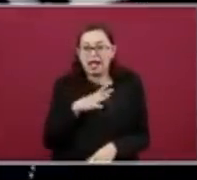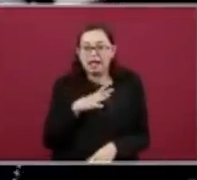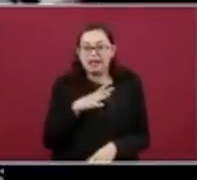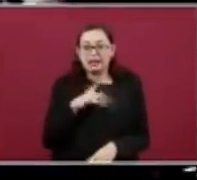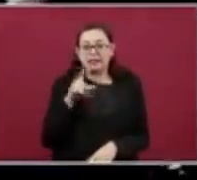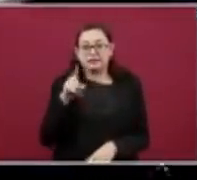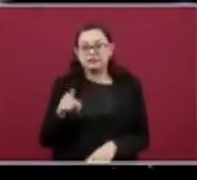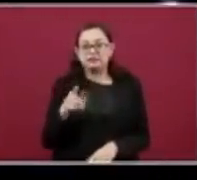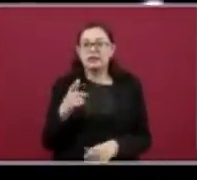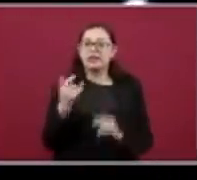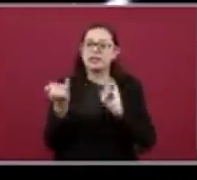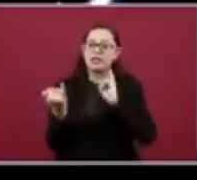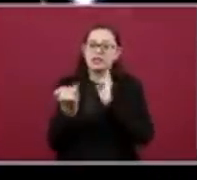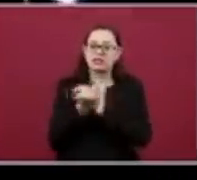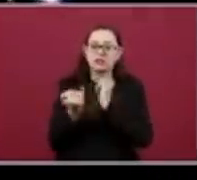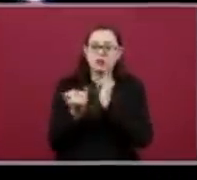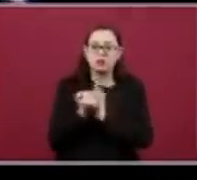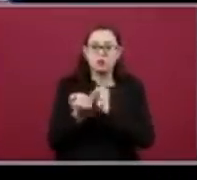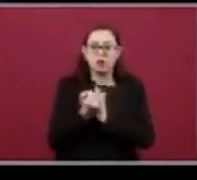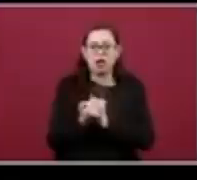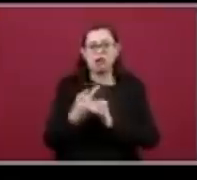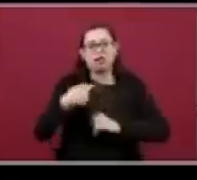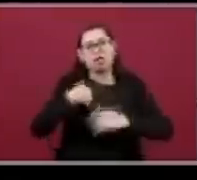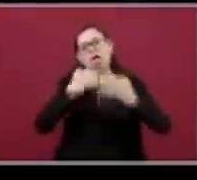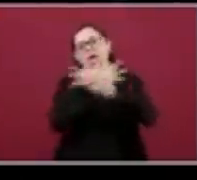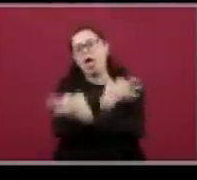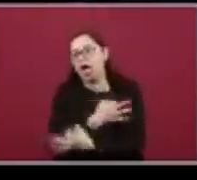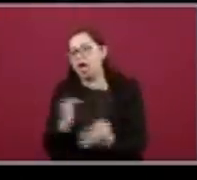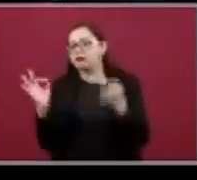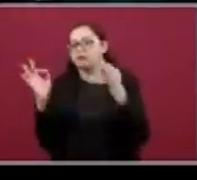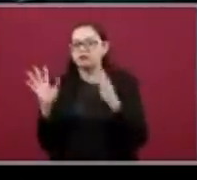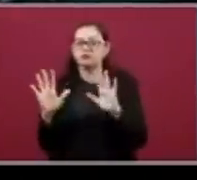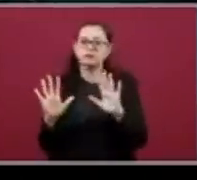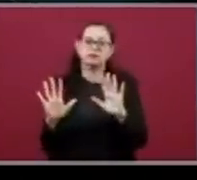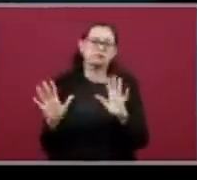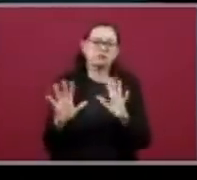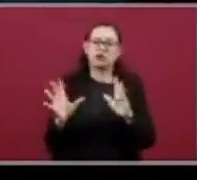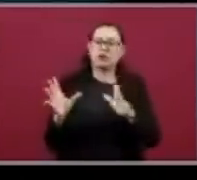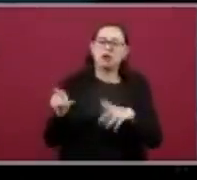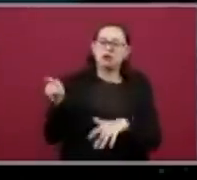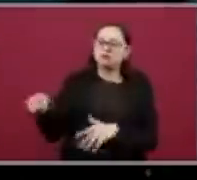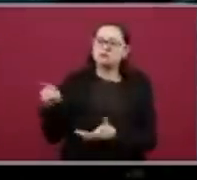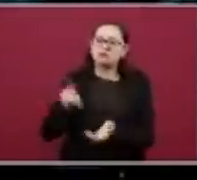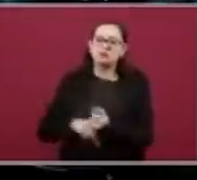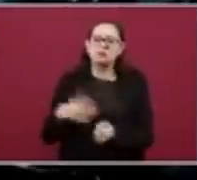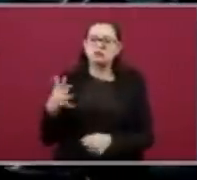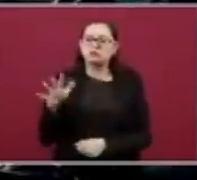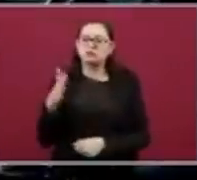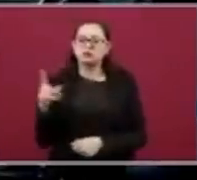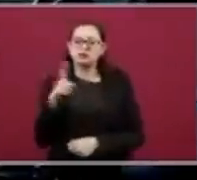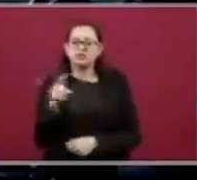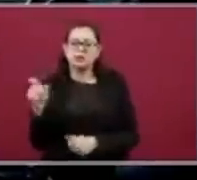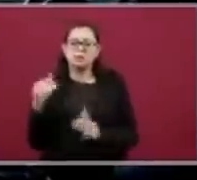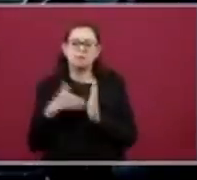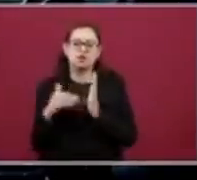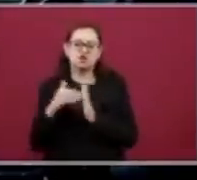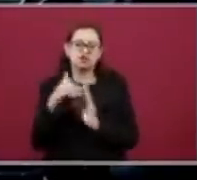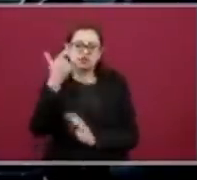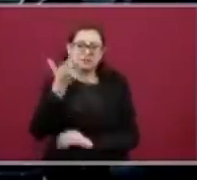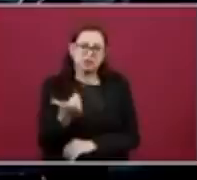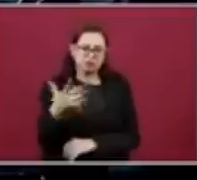cuestiones también de seguridad, me dicen, son como 100 millones de pesos que hay ahí, por lo bajo.